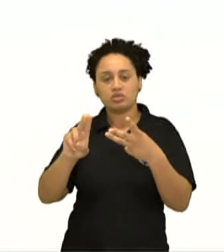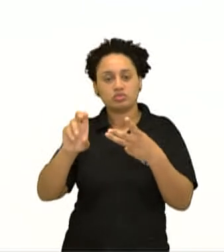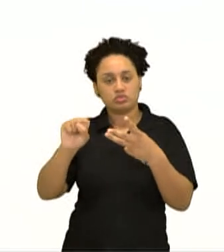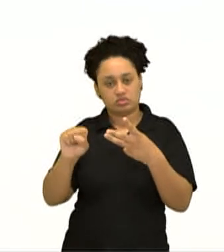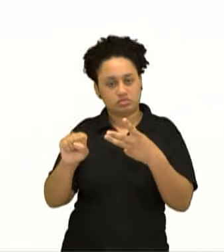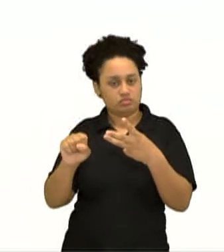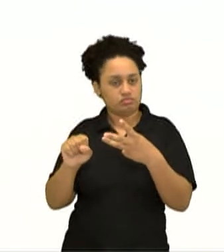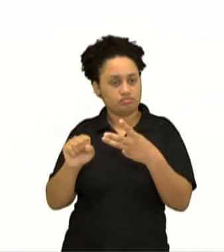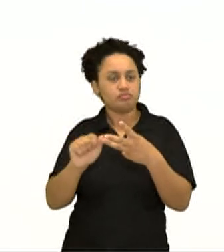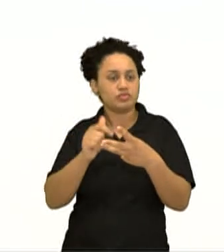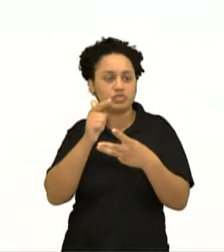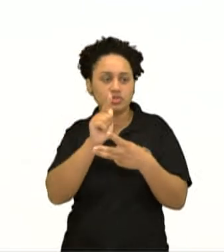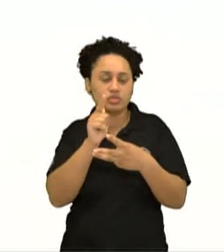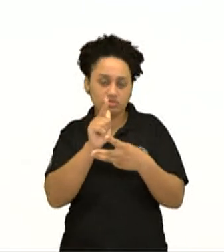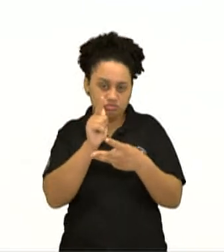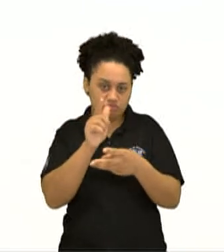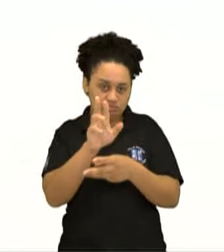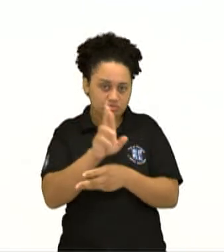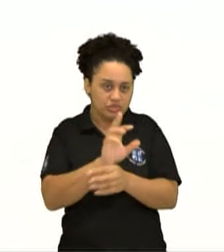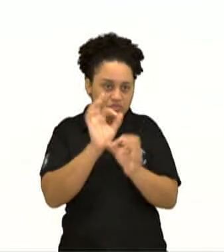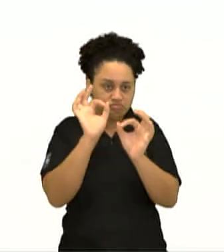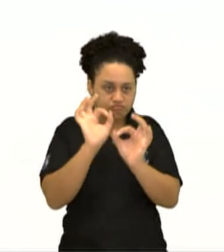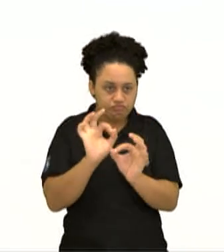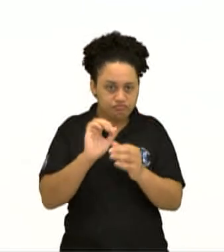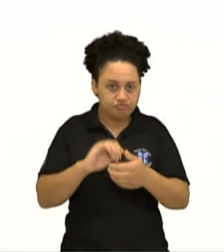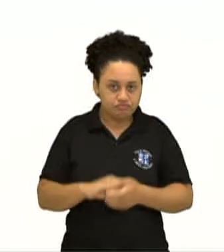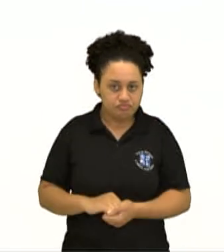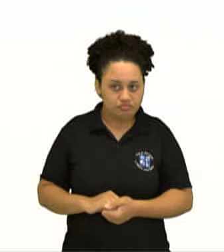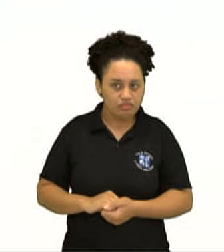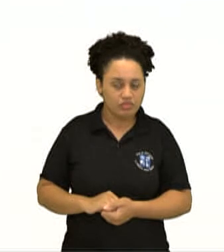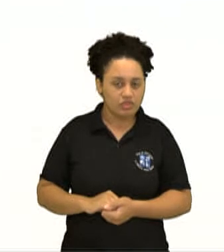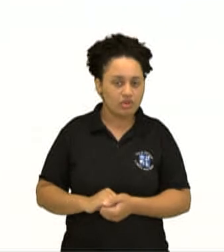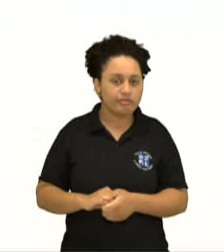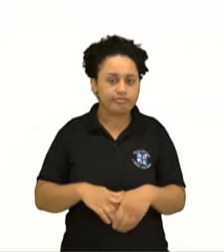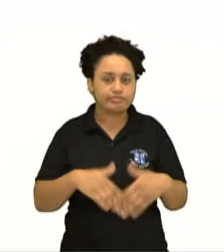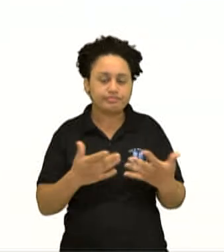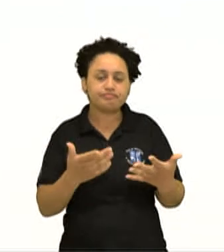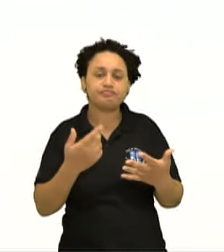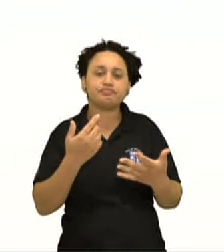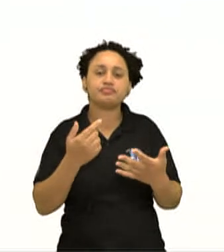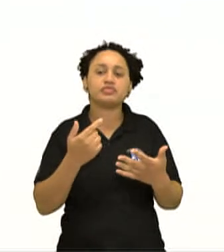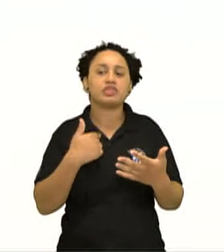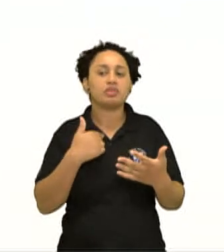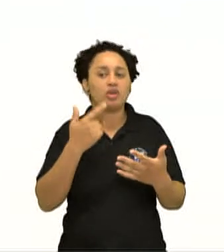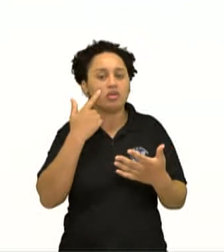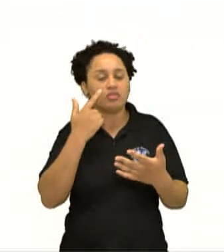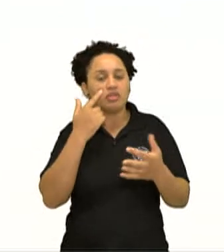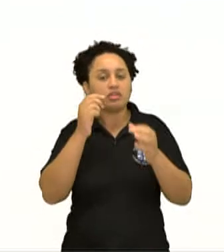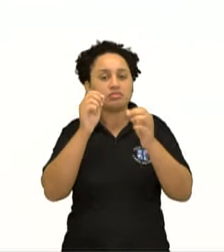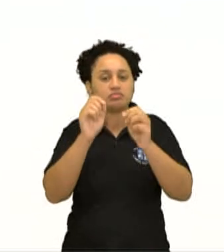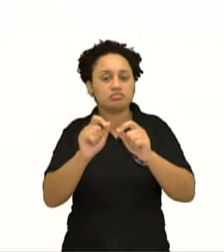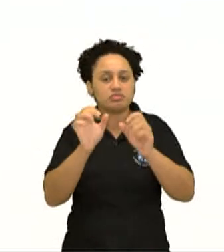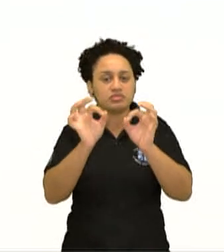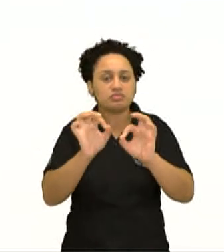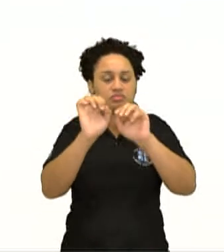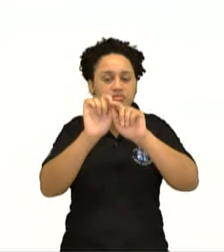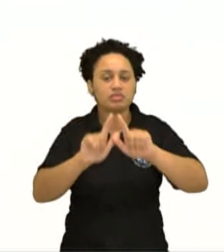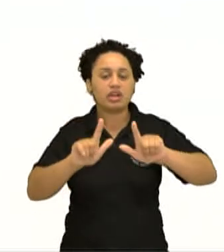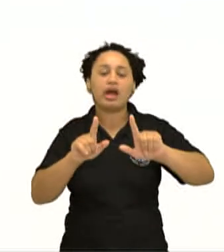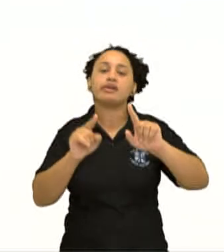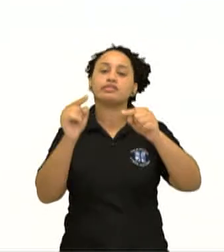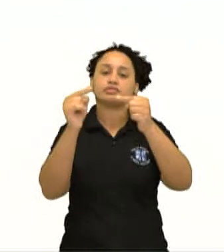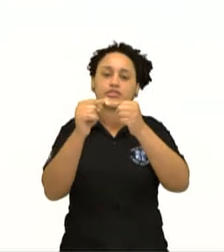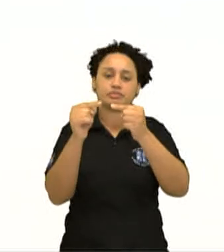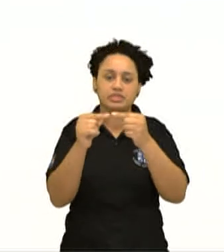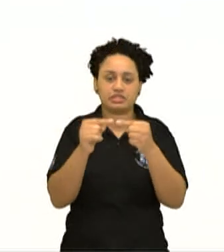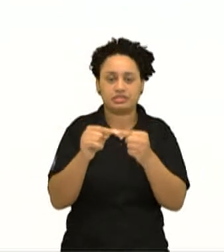niños tuvo que luchar para encontrar trabajo en la inestable economía de Honduras. Él soñaba con tener